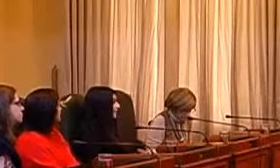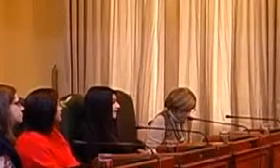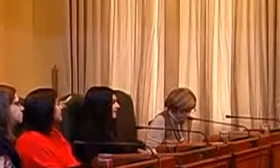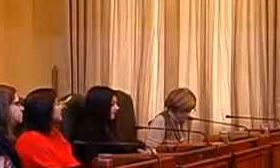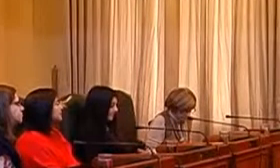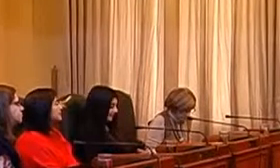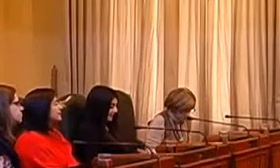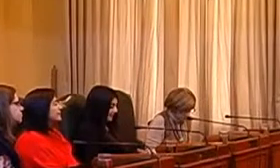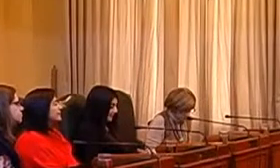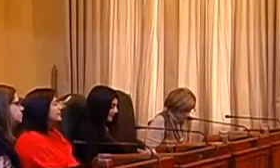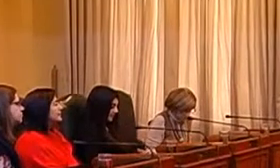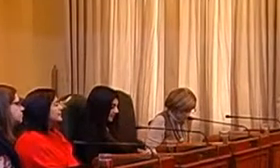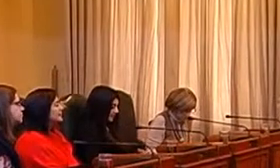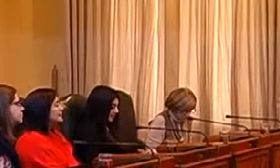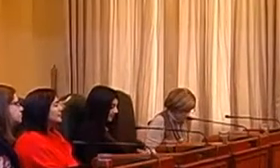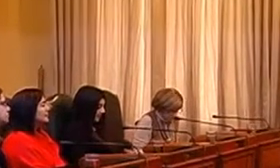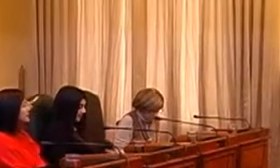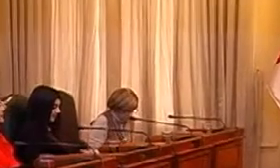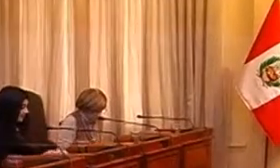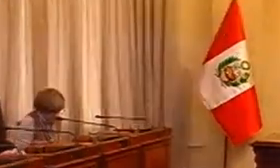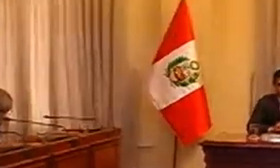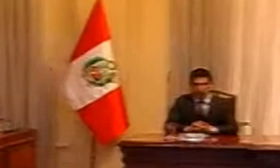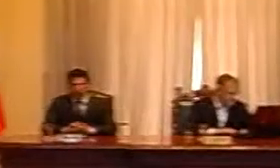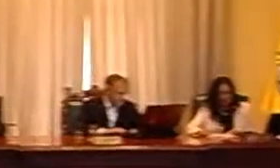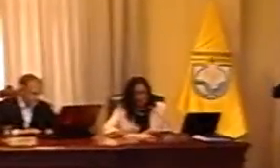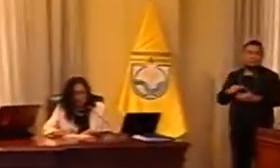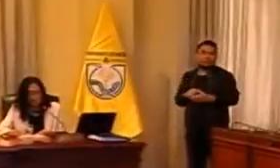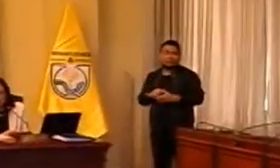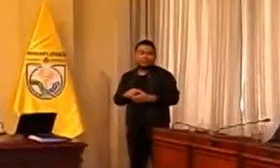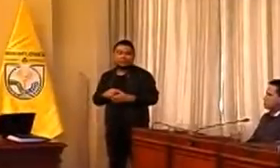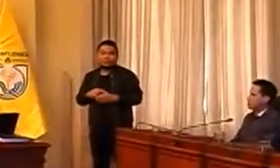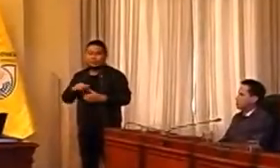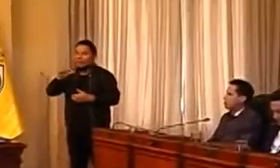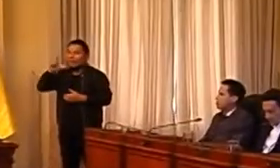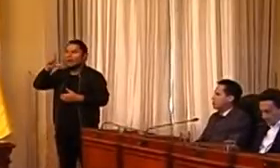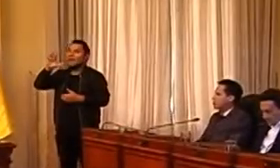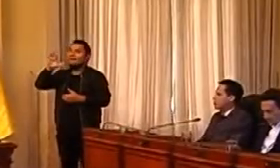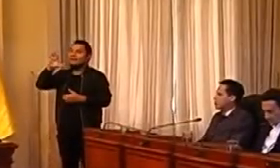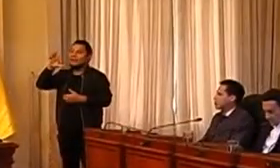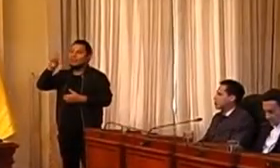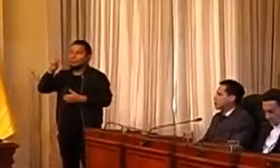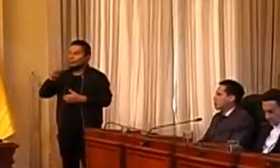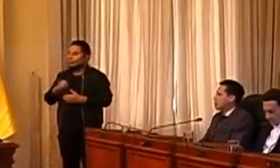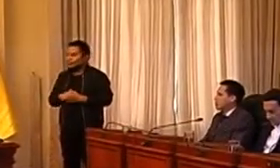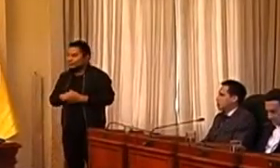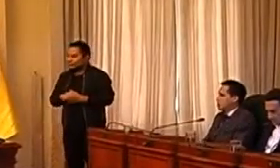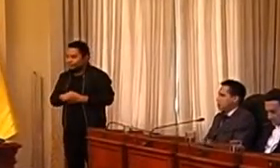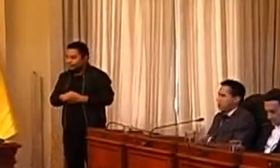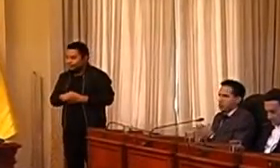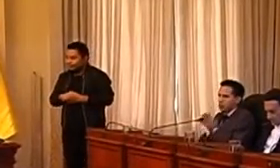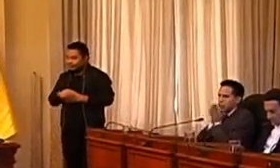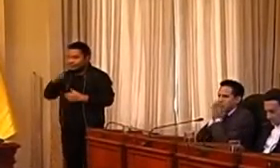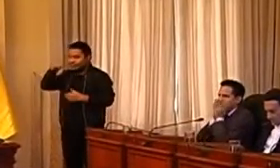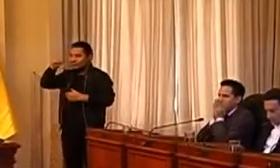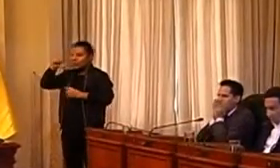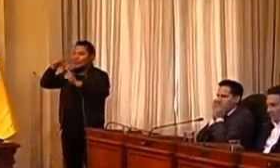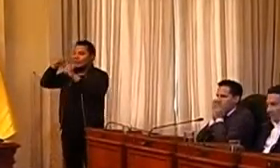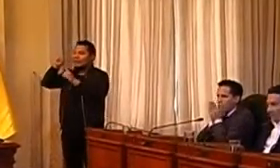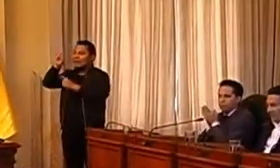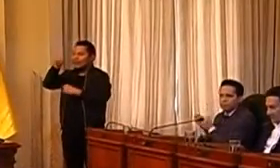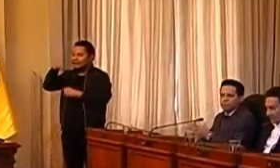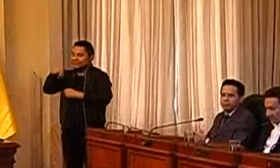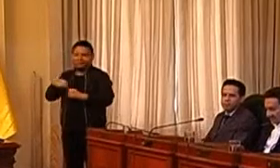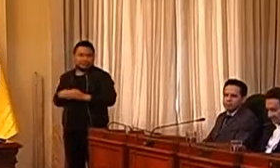Vitor. Señora Franca Rey Camino. Señor Alfredo Lee Gabriel. Señor Martín Bustamante